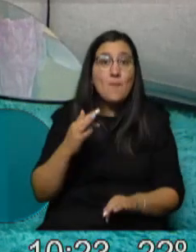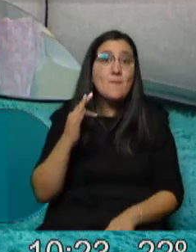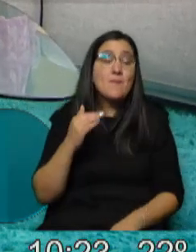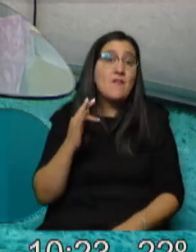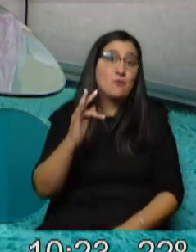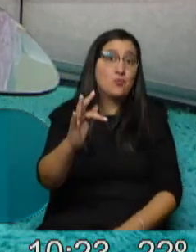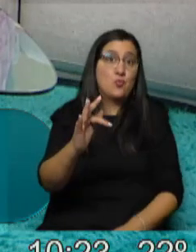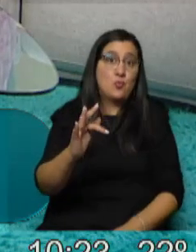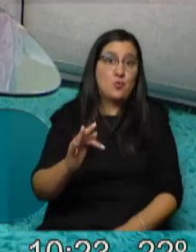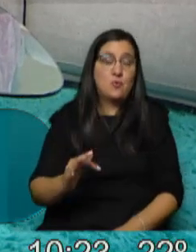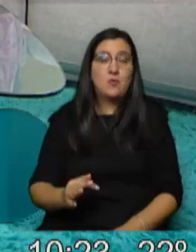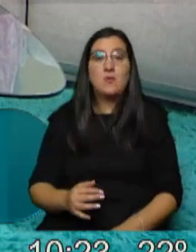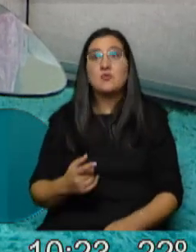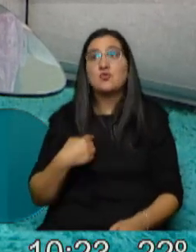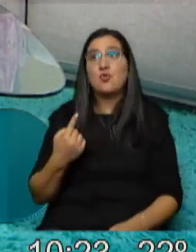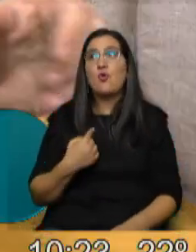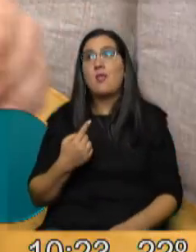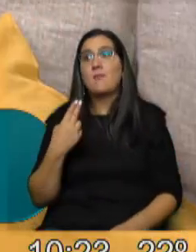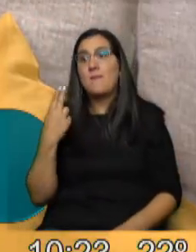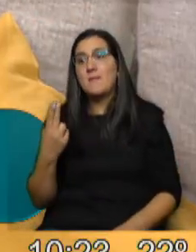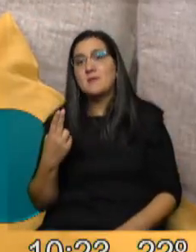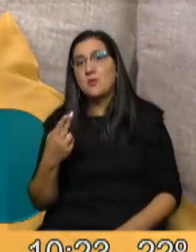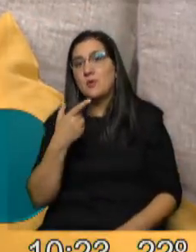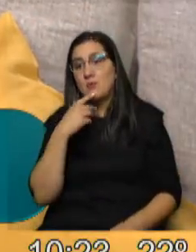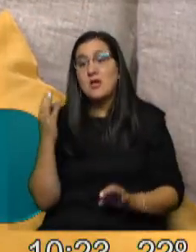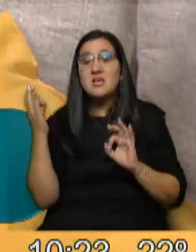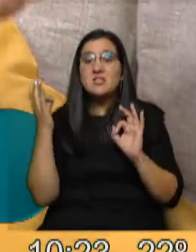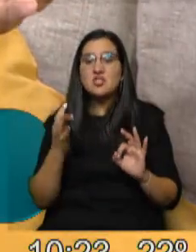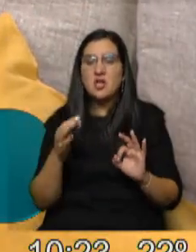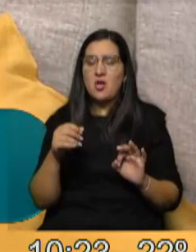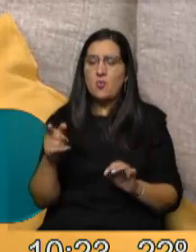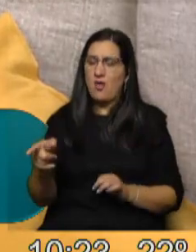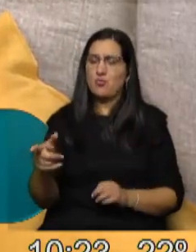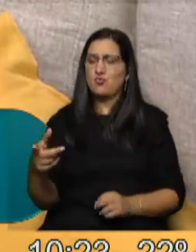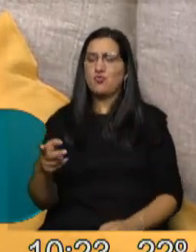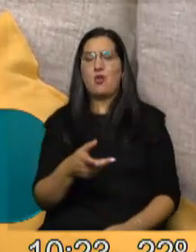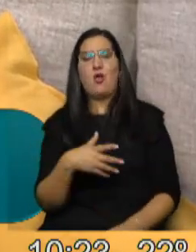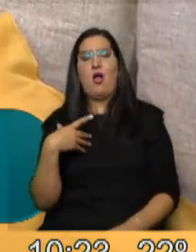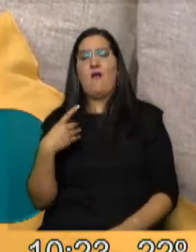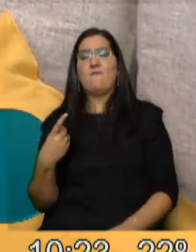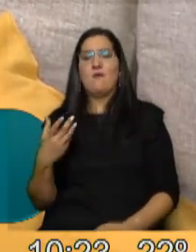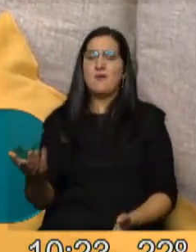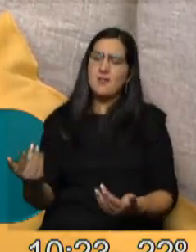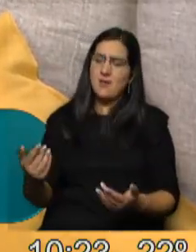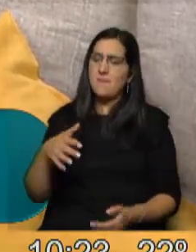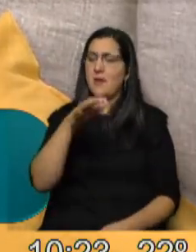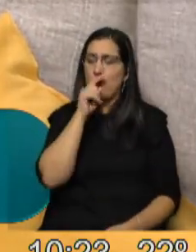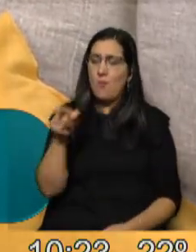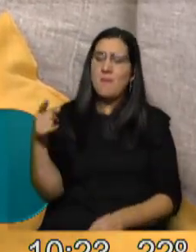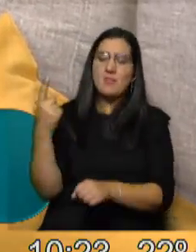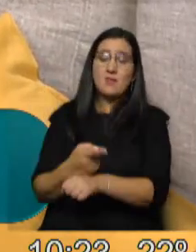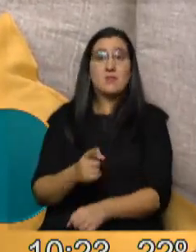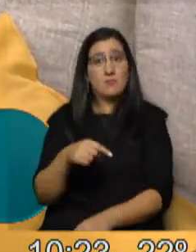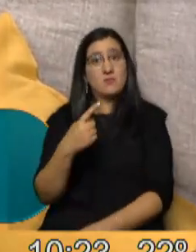si nosotros le damos ciertas concesiones que tienen que ver con que llega como senador y no como un diputado suplente, si se quiere, bueno, después